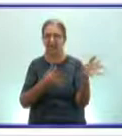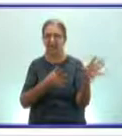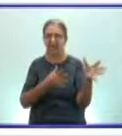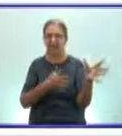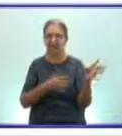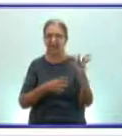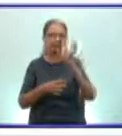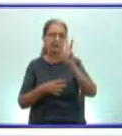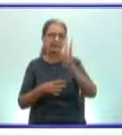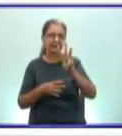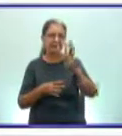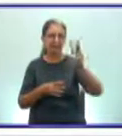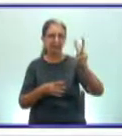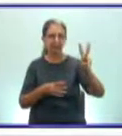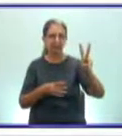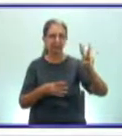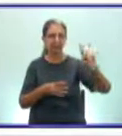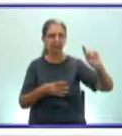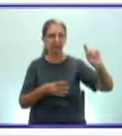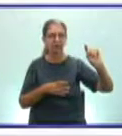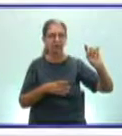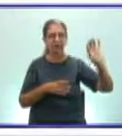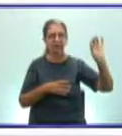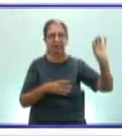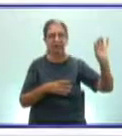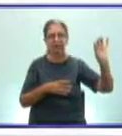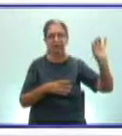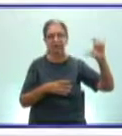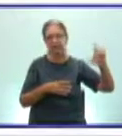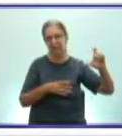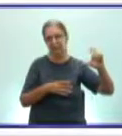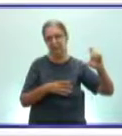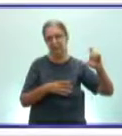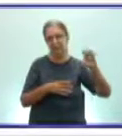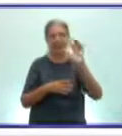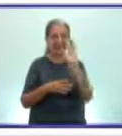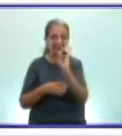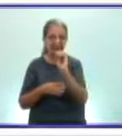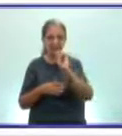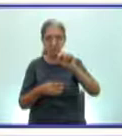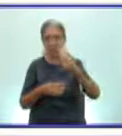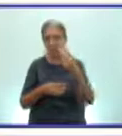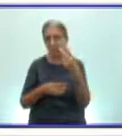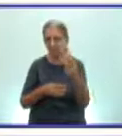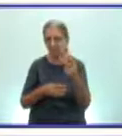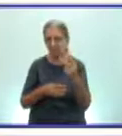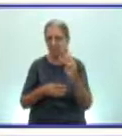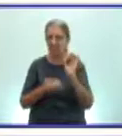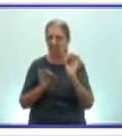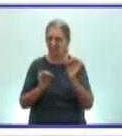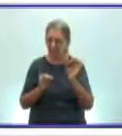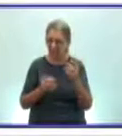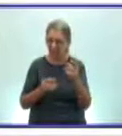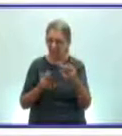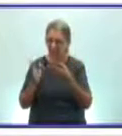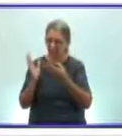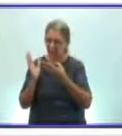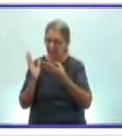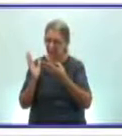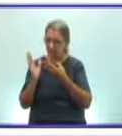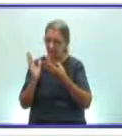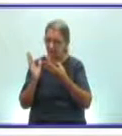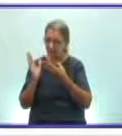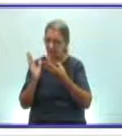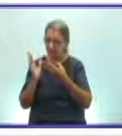es 0,2. Identifiquemos la temperatura 32 grados Celsius,